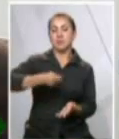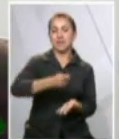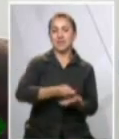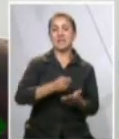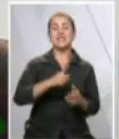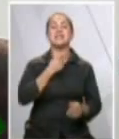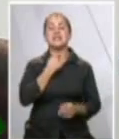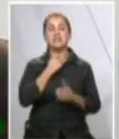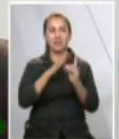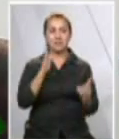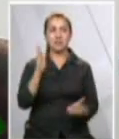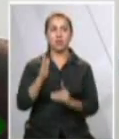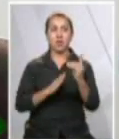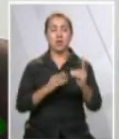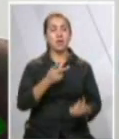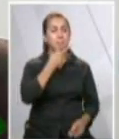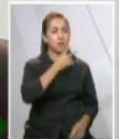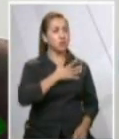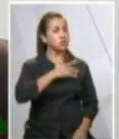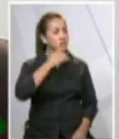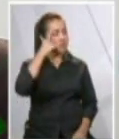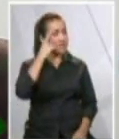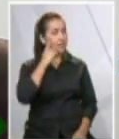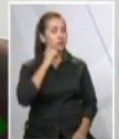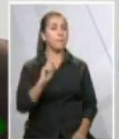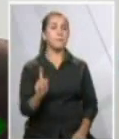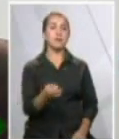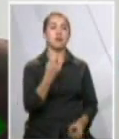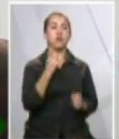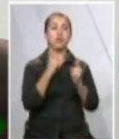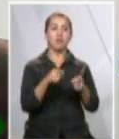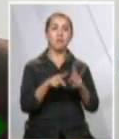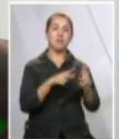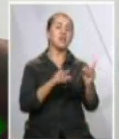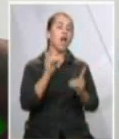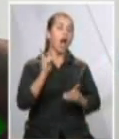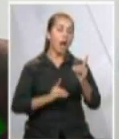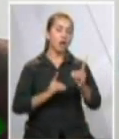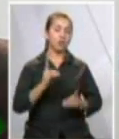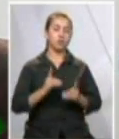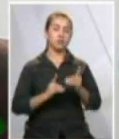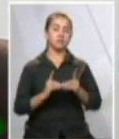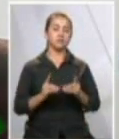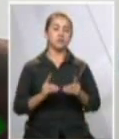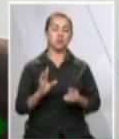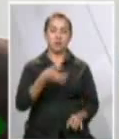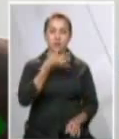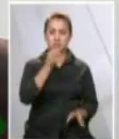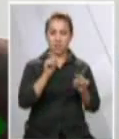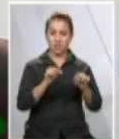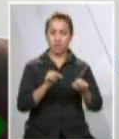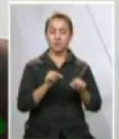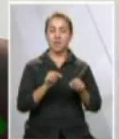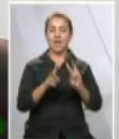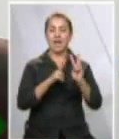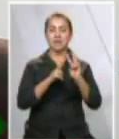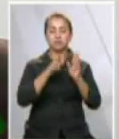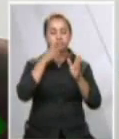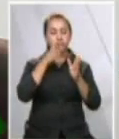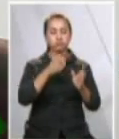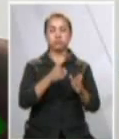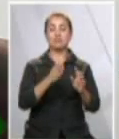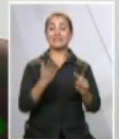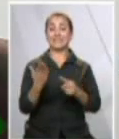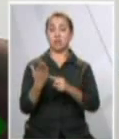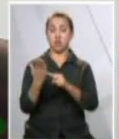desarrollar? Mira, yo creo primero que hay que hacer algo, lo han señalado acá, hay que hacer un énfasis en que